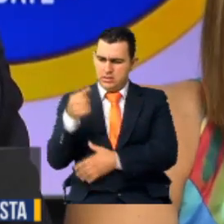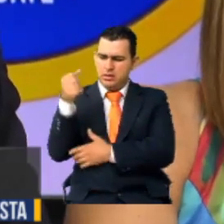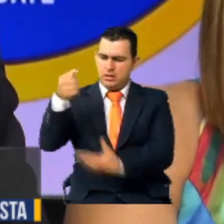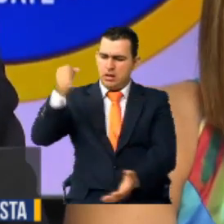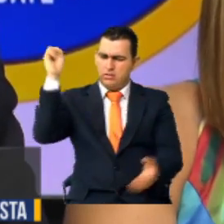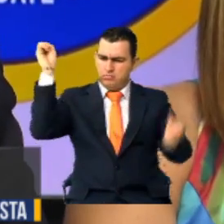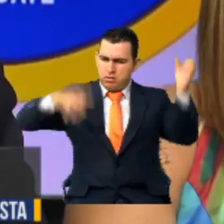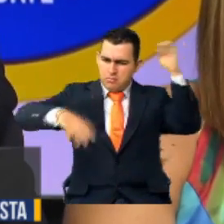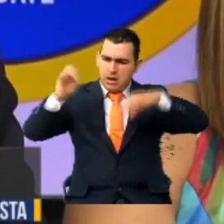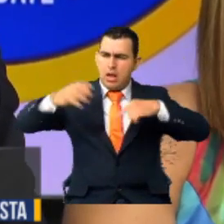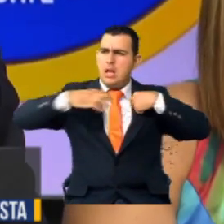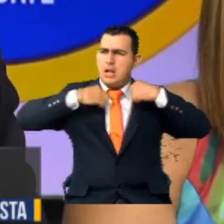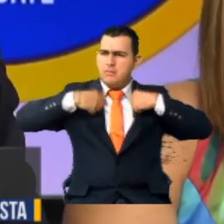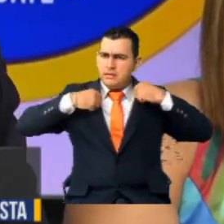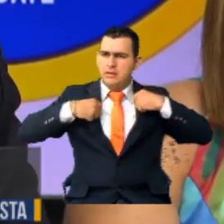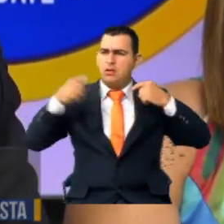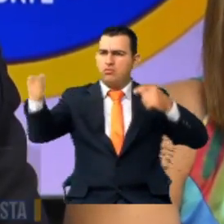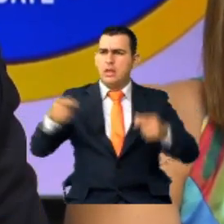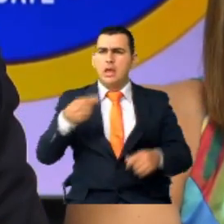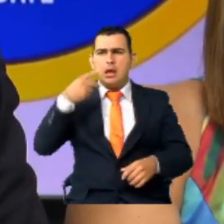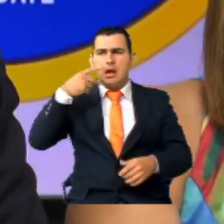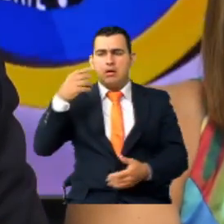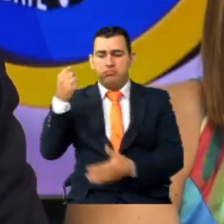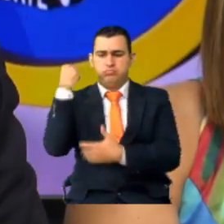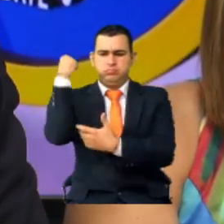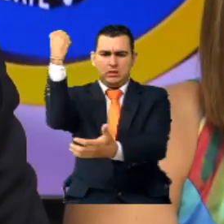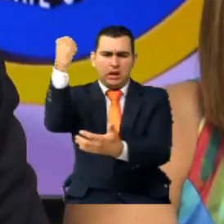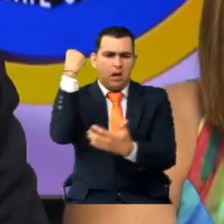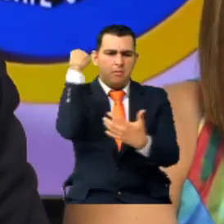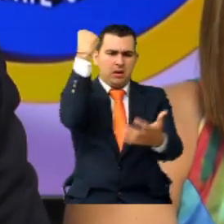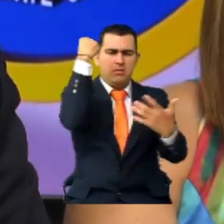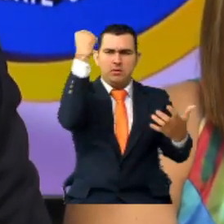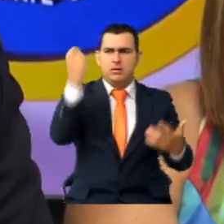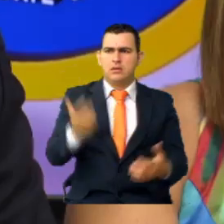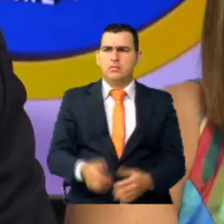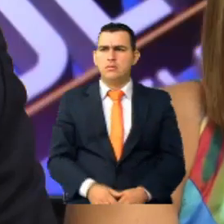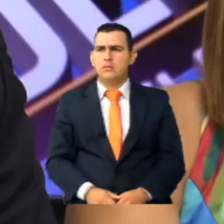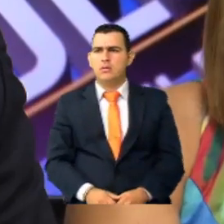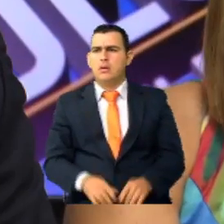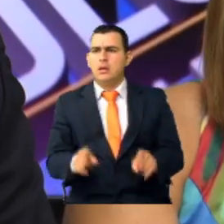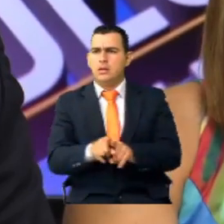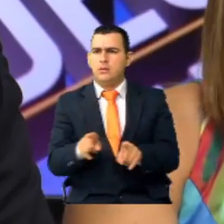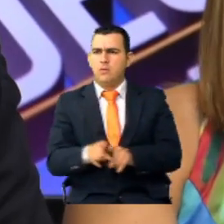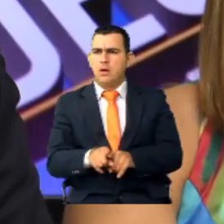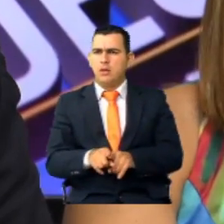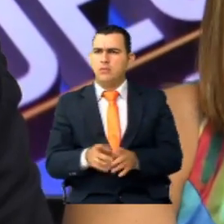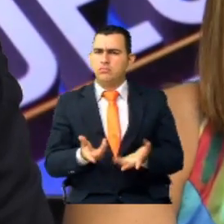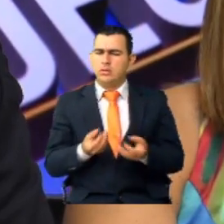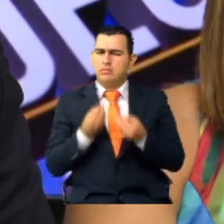mercados y camiseta y lo señalan de usted estar ofreciendo y entregando estos